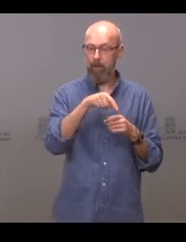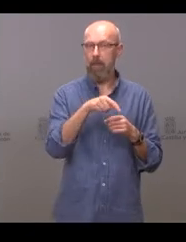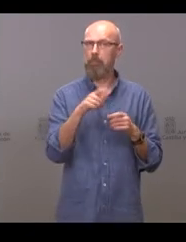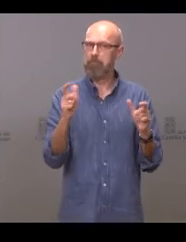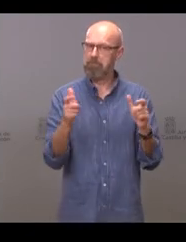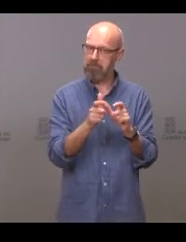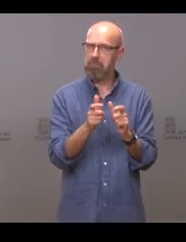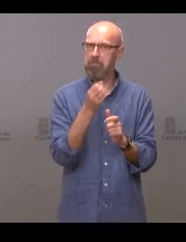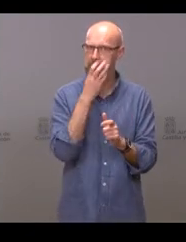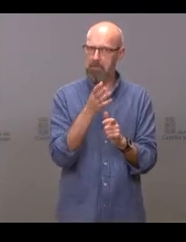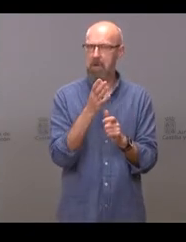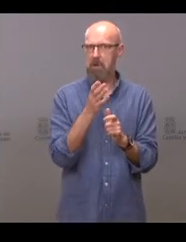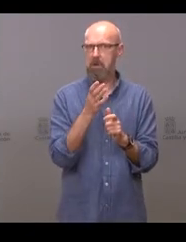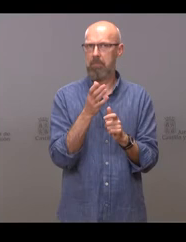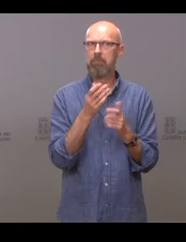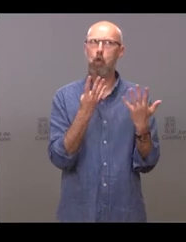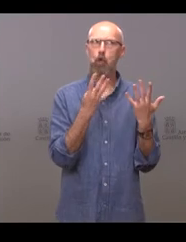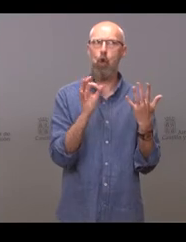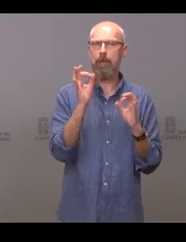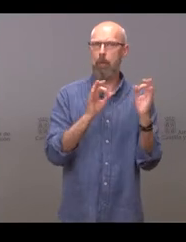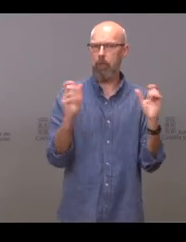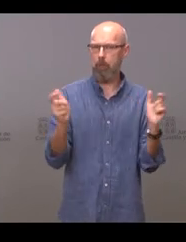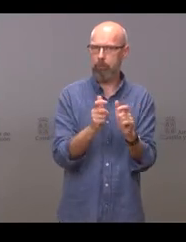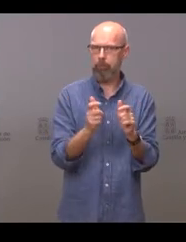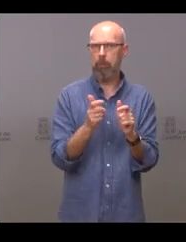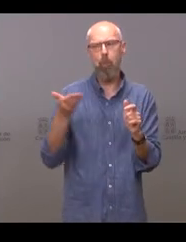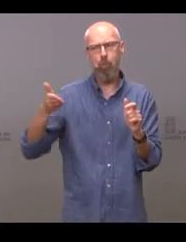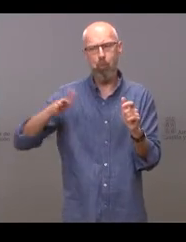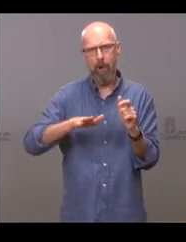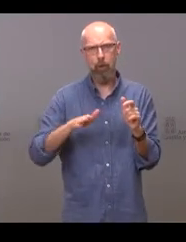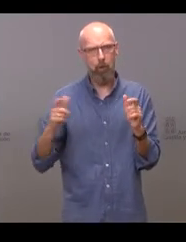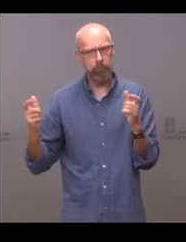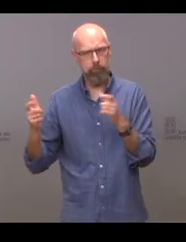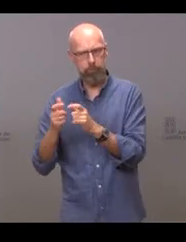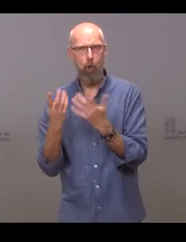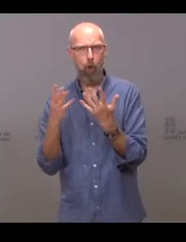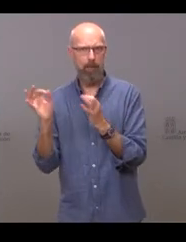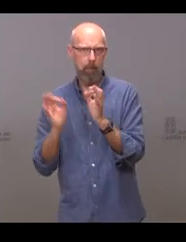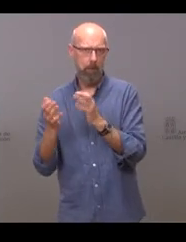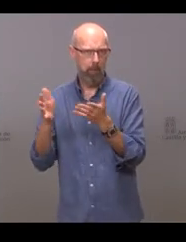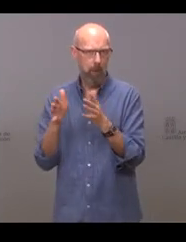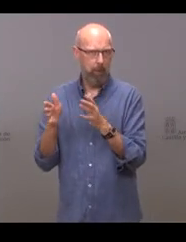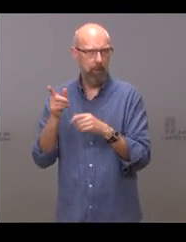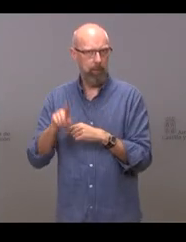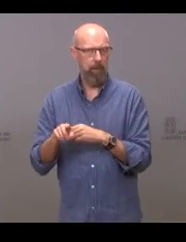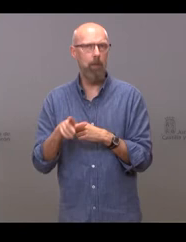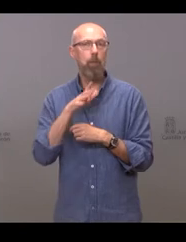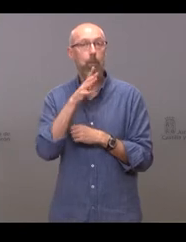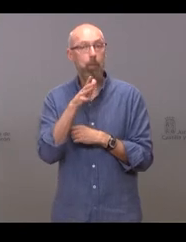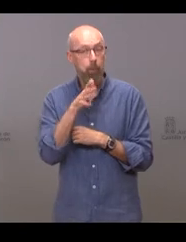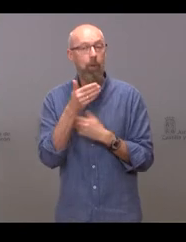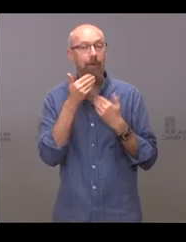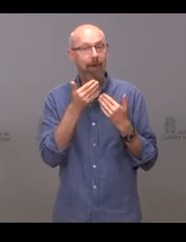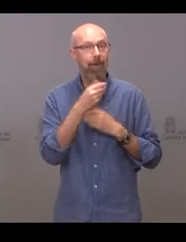en cifras en torno al 90 por ciento el número de fallecidos también ha bajado en torno al 90 por ciento porque la vacunación